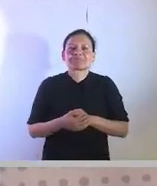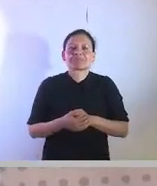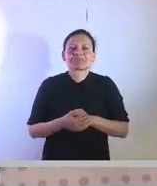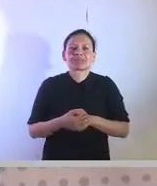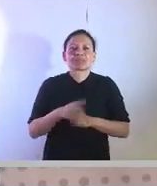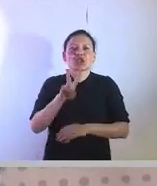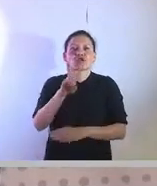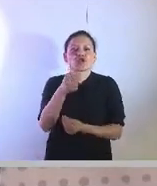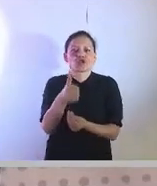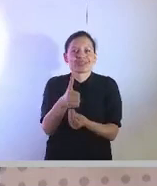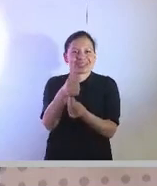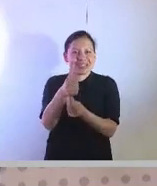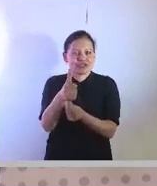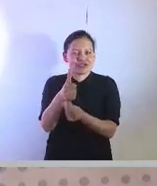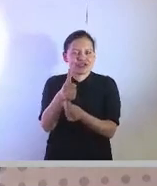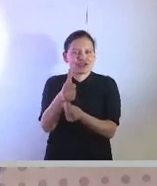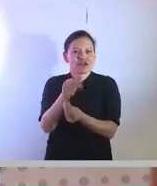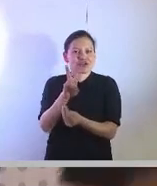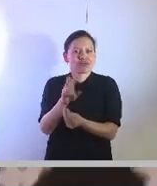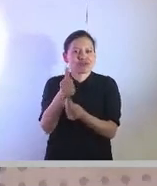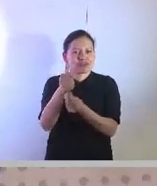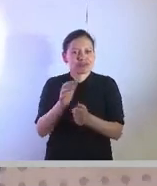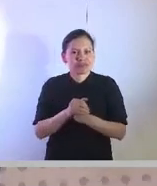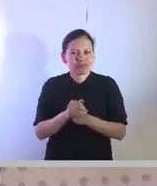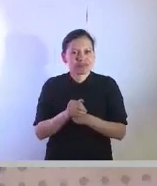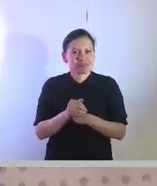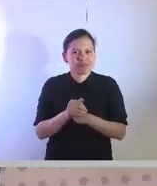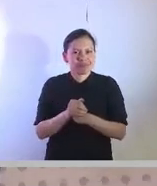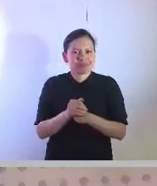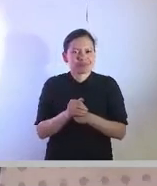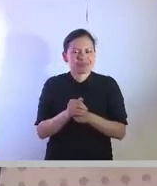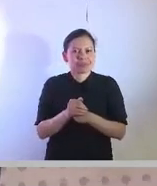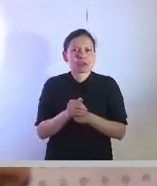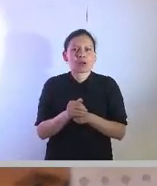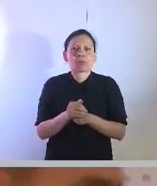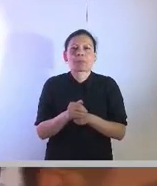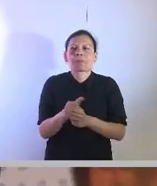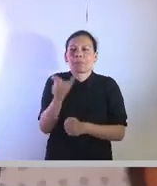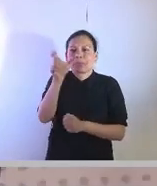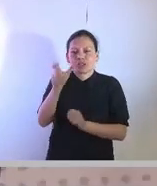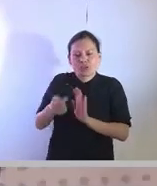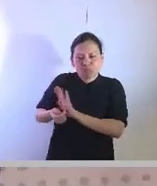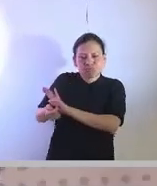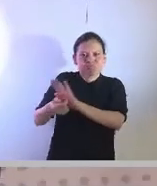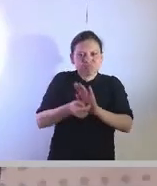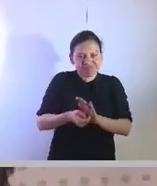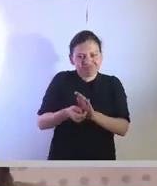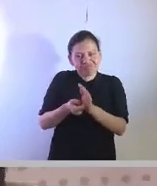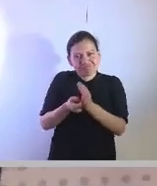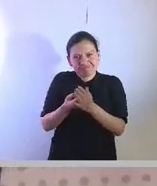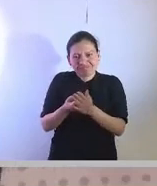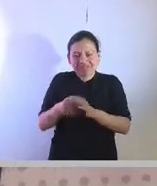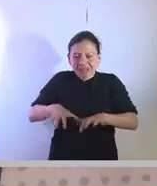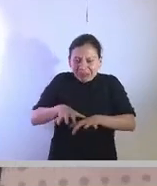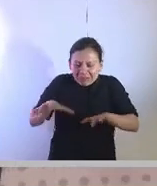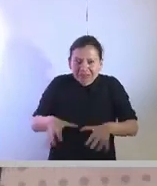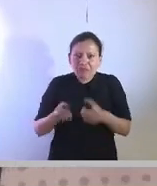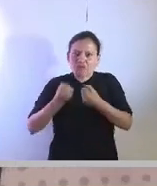dos directores que son también anfitriones de este evento. Pusieron todo, el